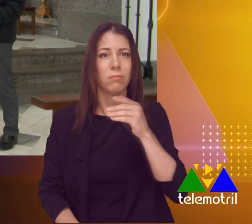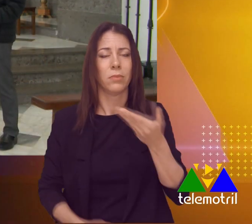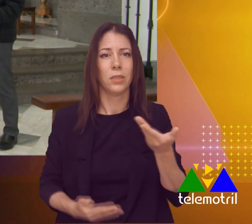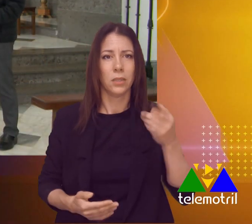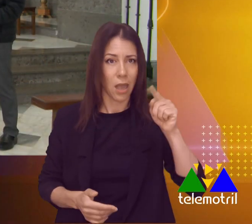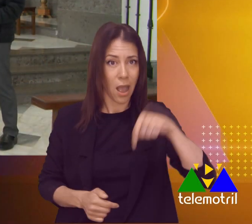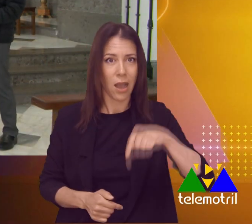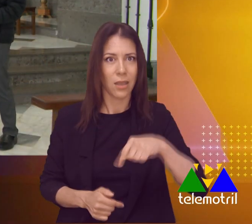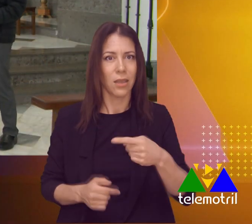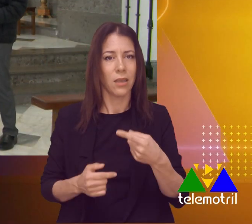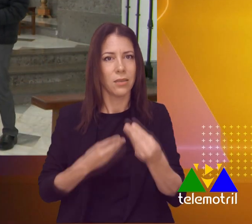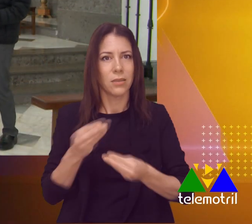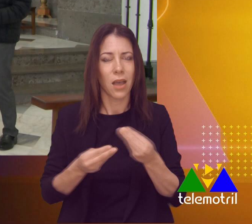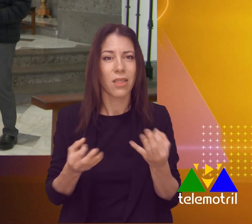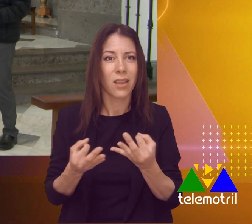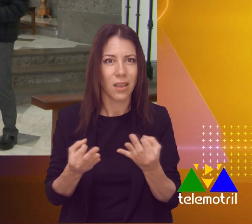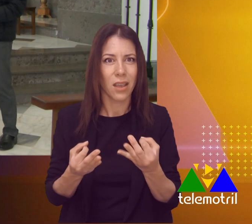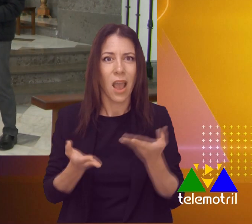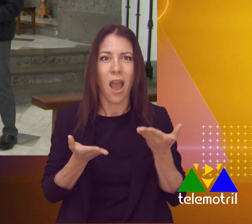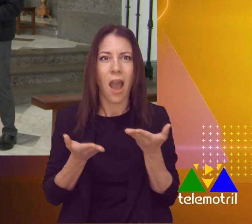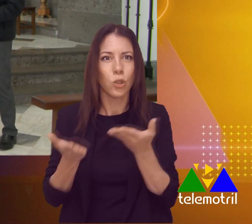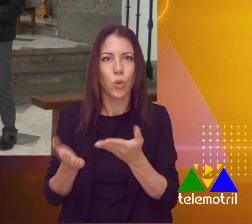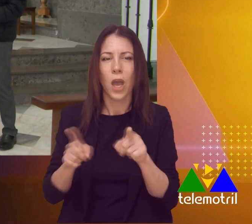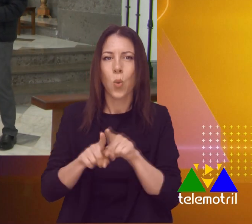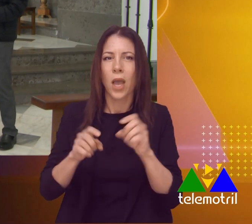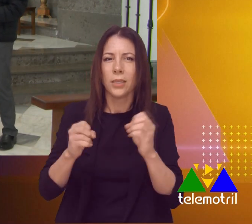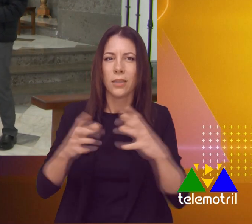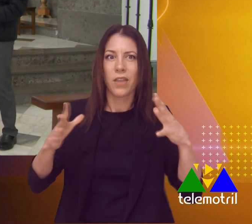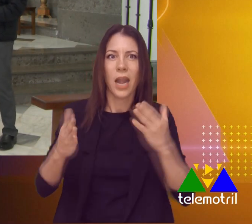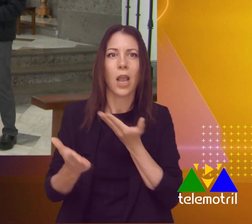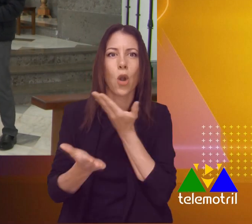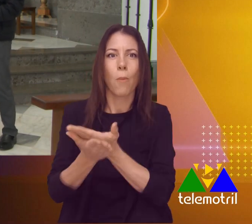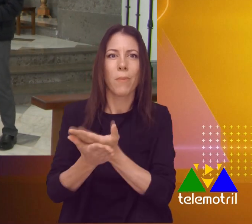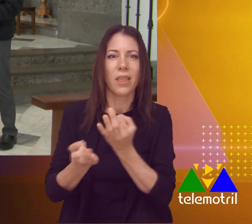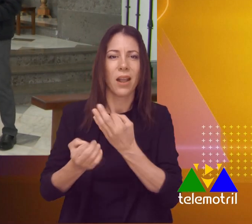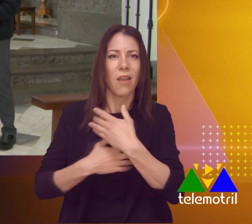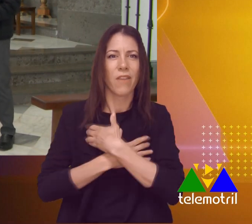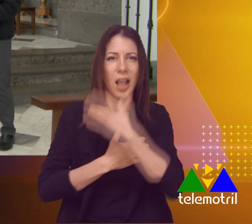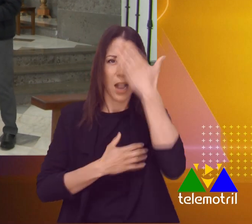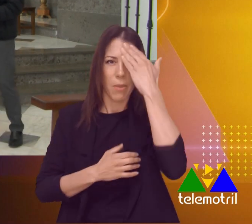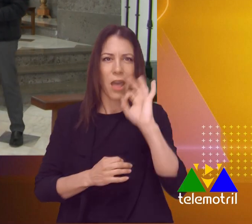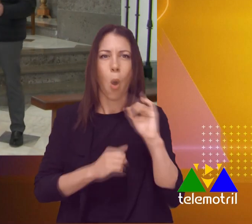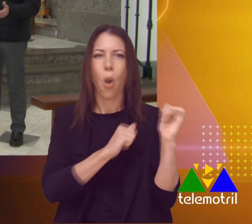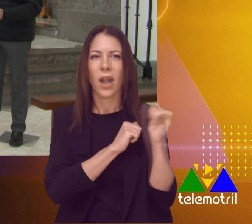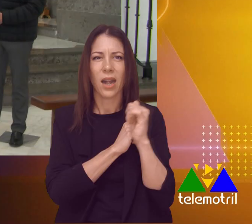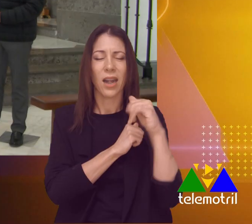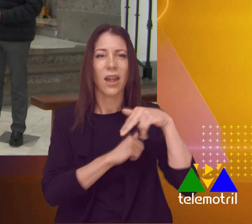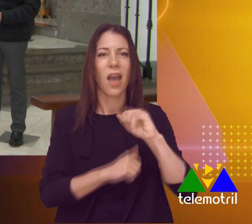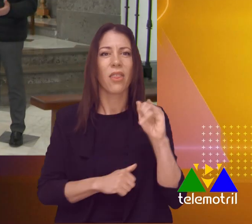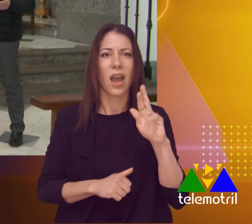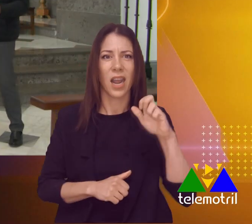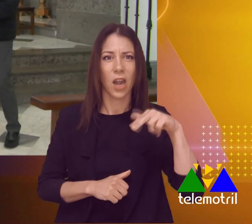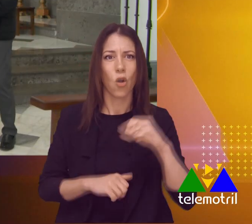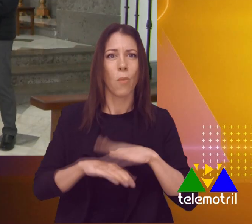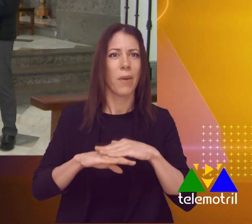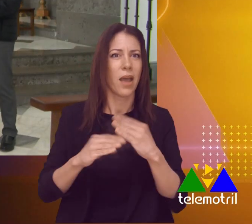bueno, aquí se desarrolló la ayuda divina que le pedían a la Virgen de la Cabeza, al Nazareno, que los librara de aquella terrible epidemia. Y